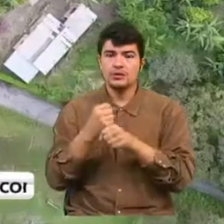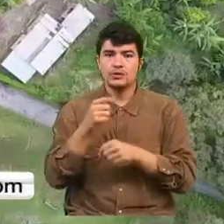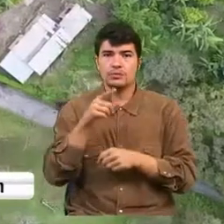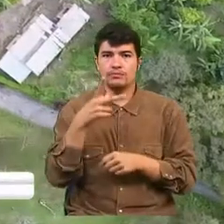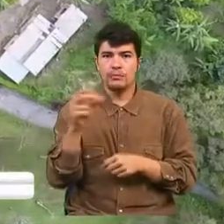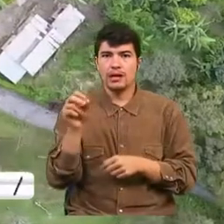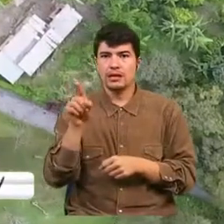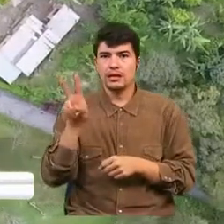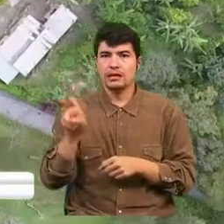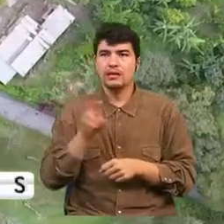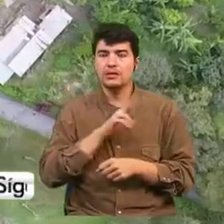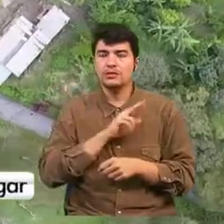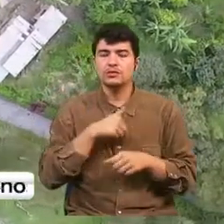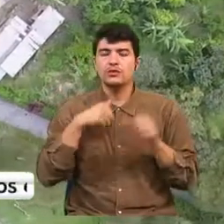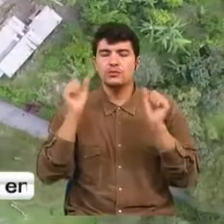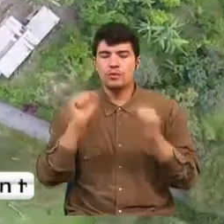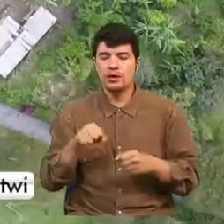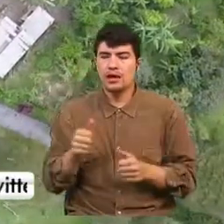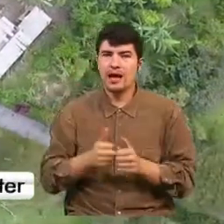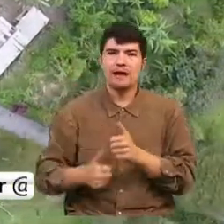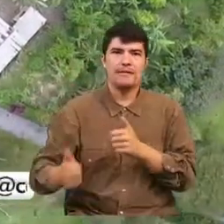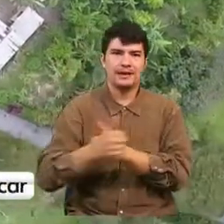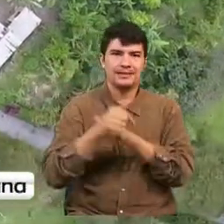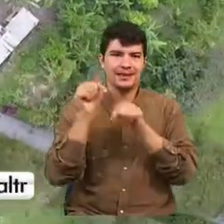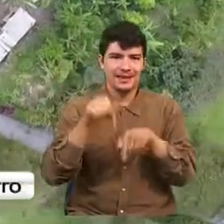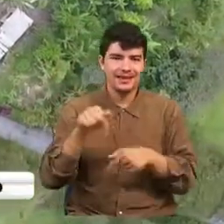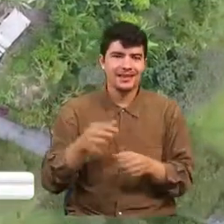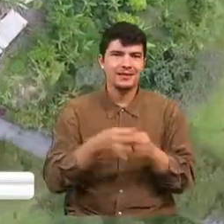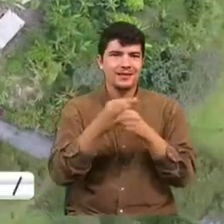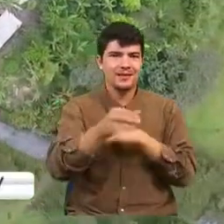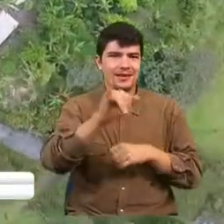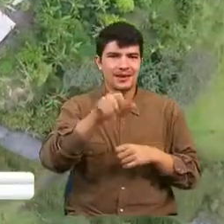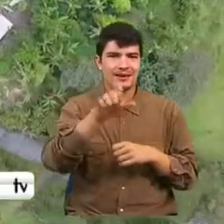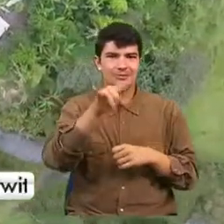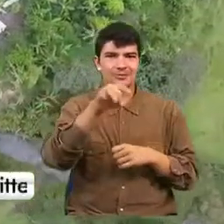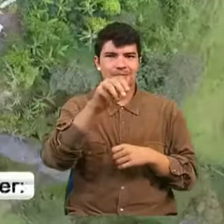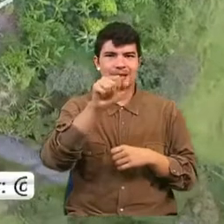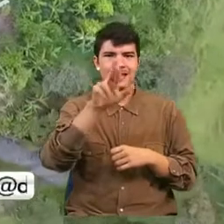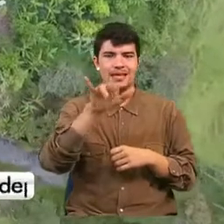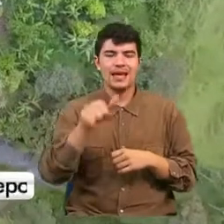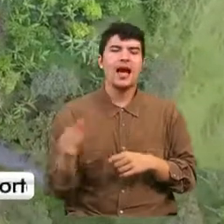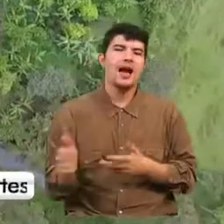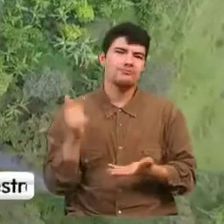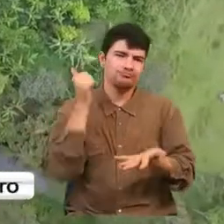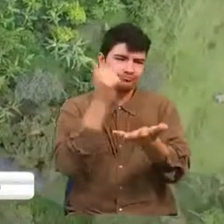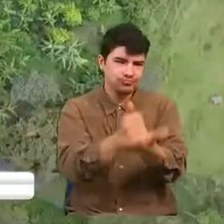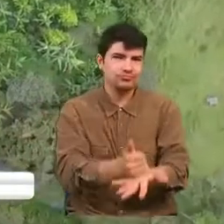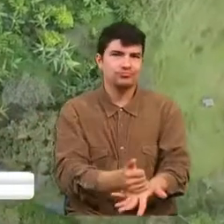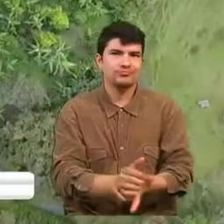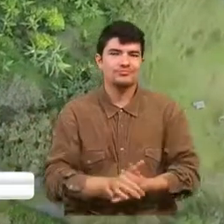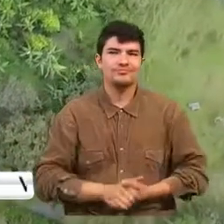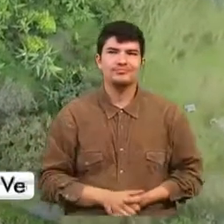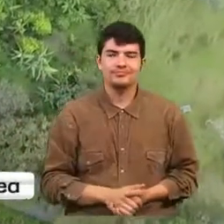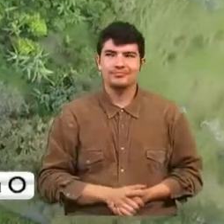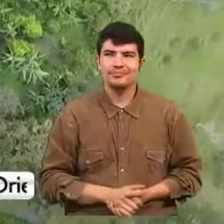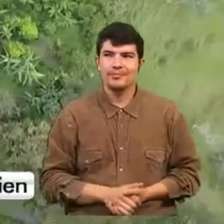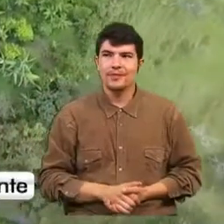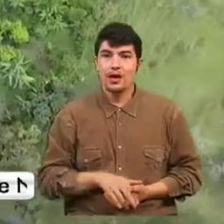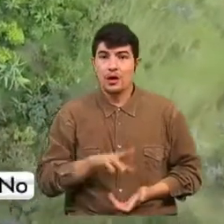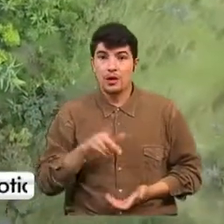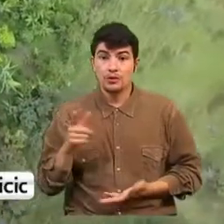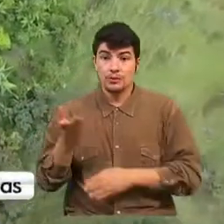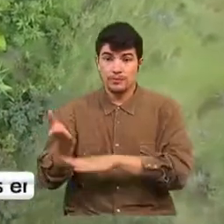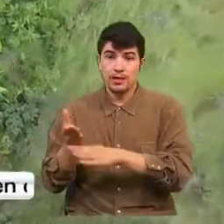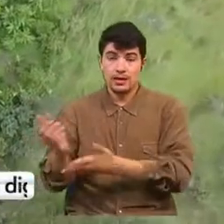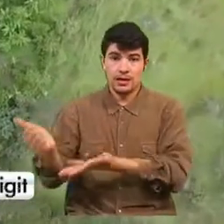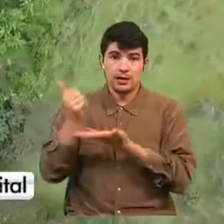para poder avanzar y llegar aquí a Jesús María, que es la gran noticia que tiene nuestro querido alcalde. Y tuvimos que hacer otro traslado de recursos